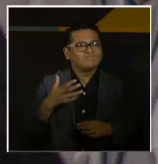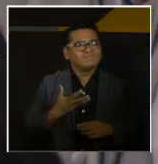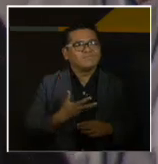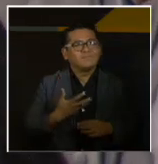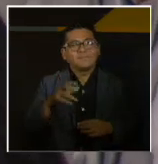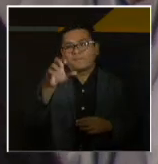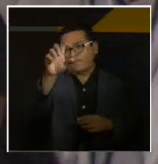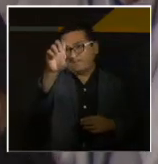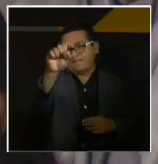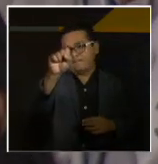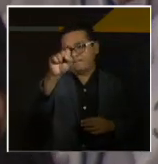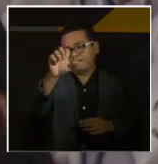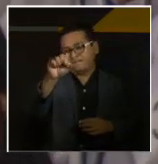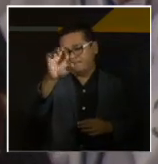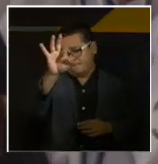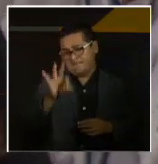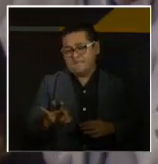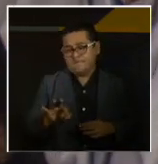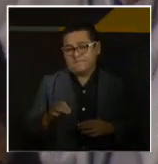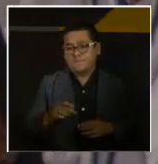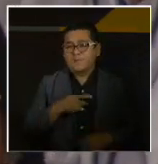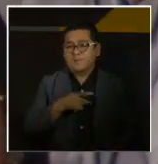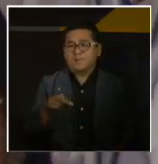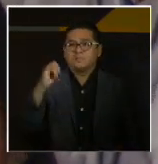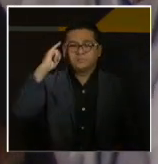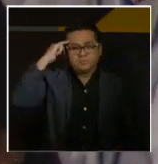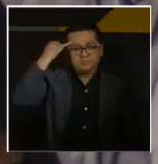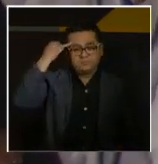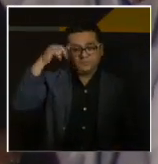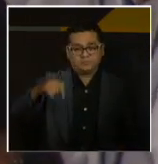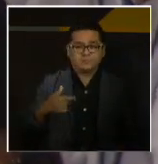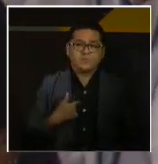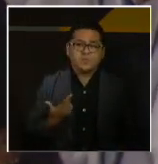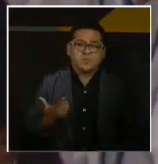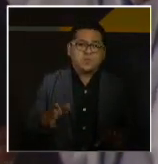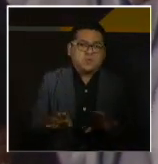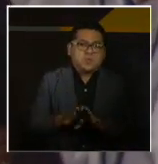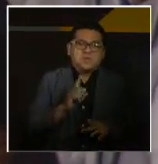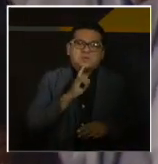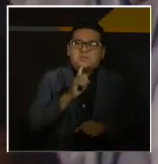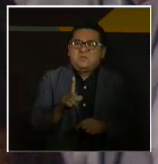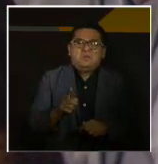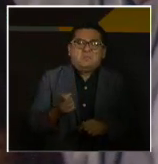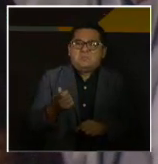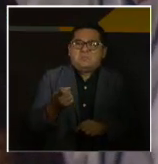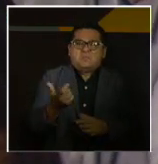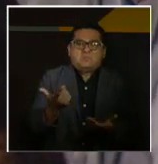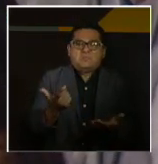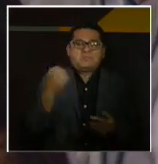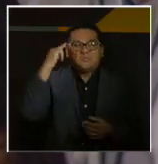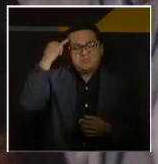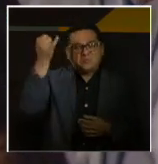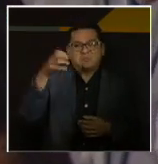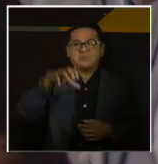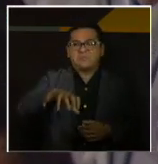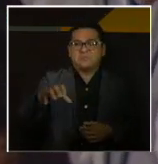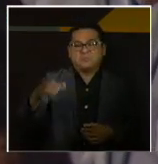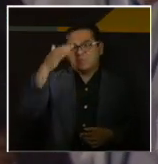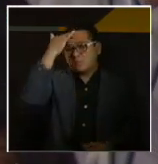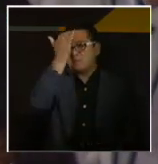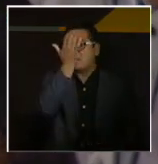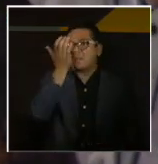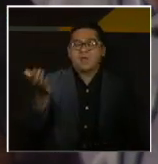el 60%, más del 60% de población indígena y apenas han habido menciones a la población indígena y a las comunidades